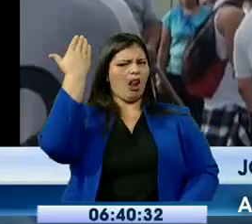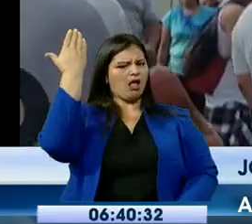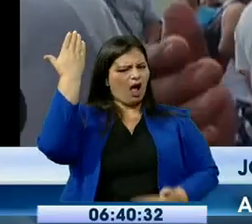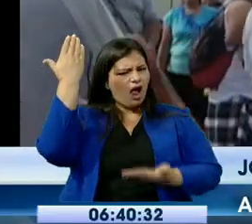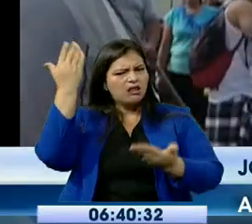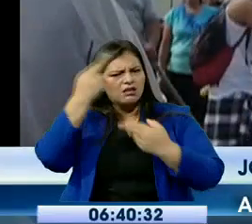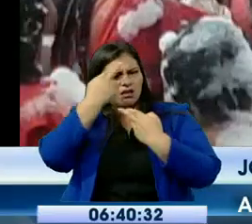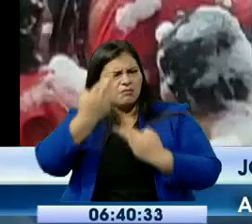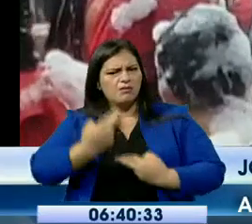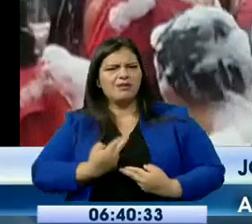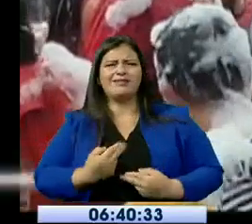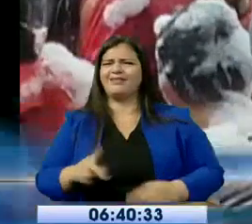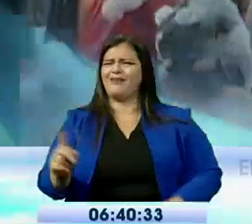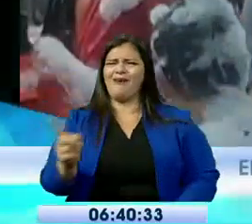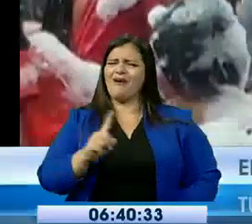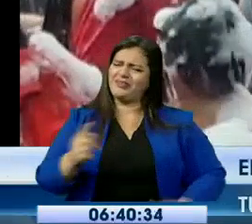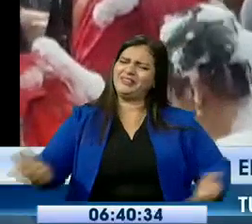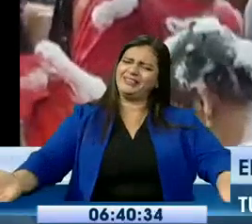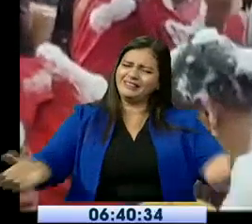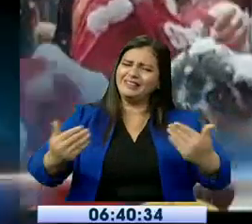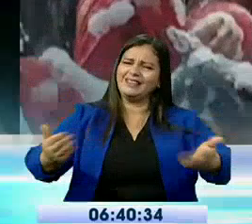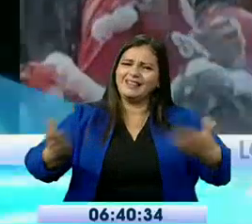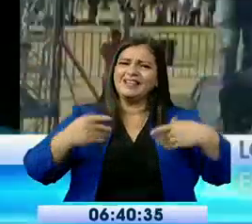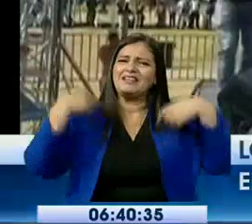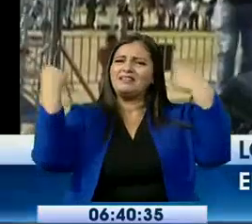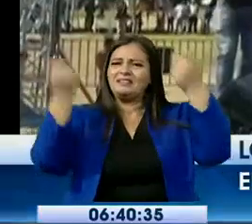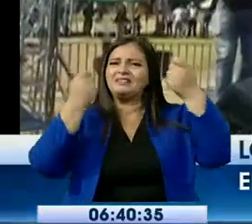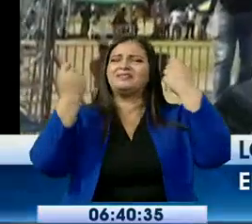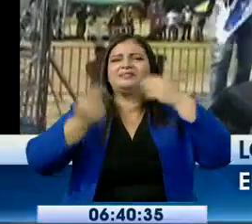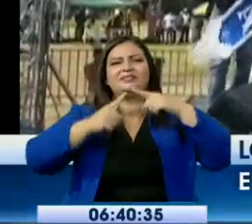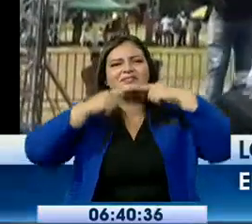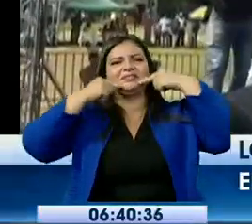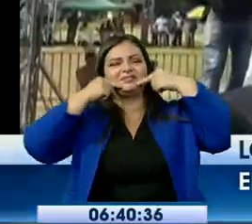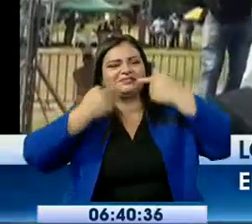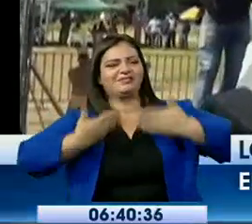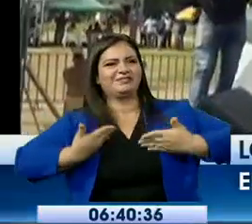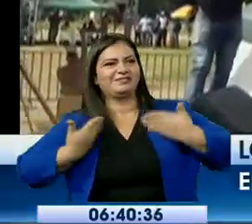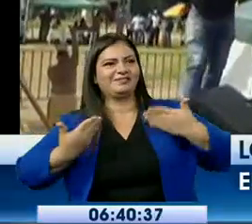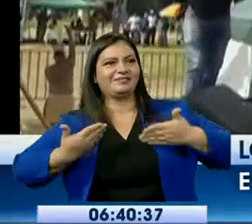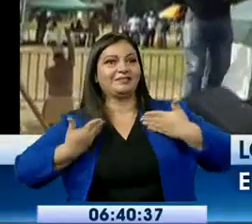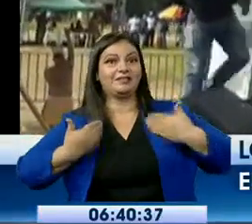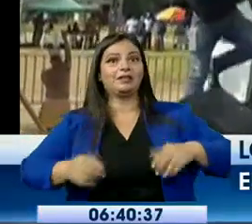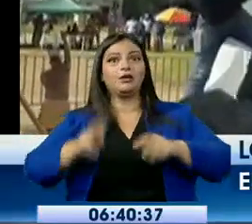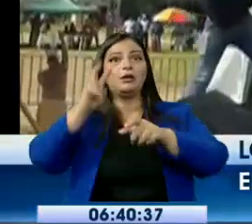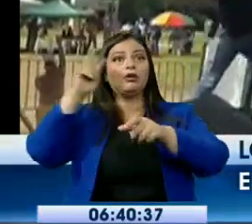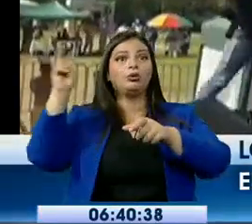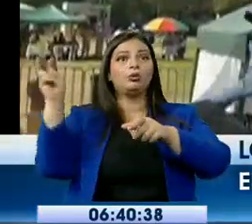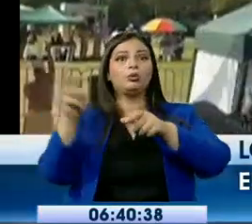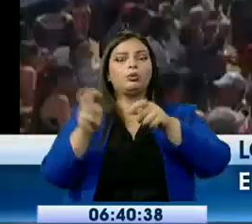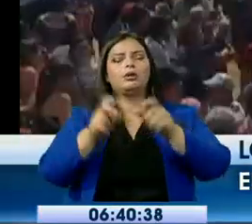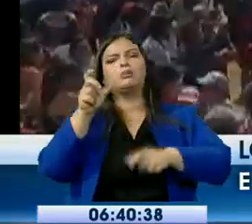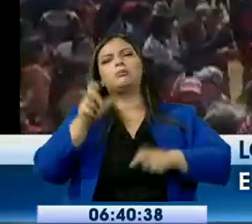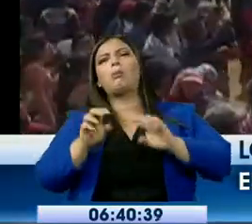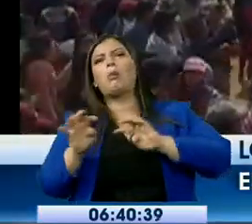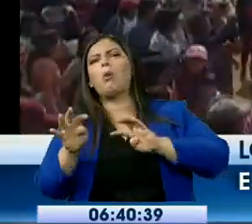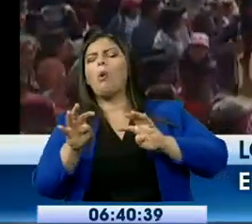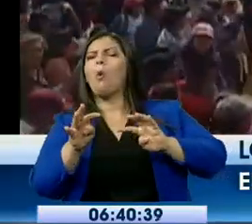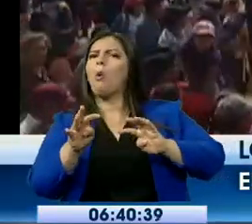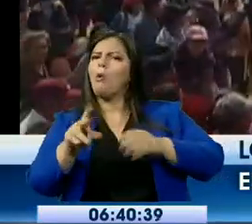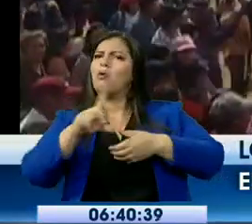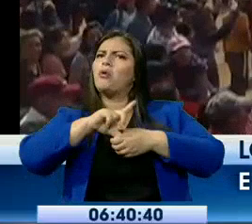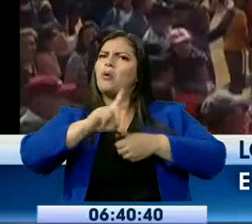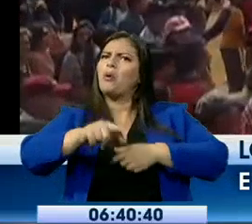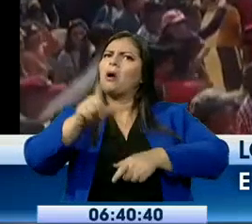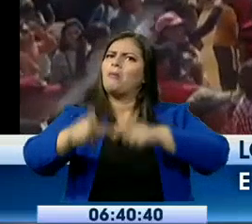alegría y igualdad. Y así se cierran estas fiestas de carnaval, en donde los turistas pudieron conocer más de nuestra tierra y